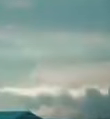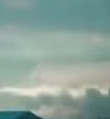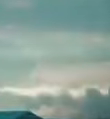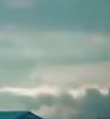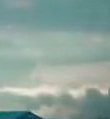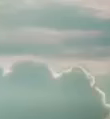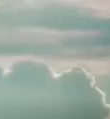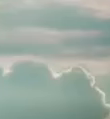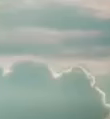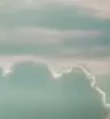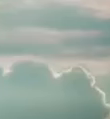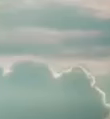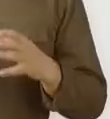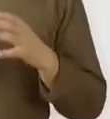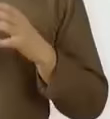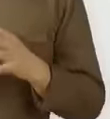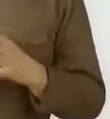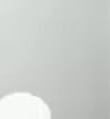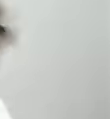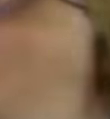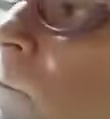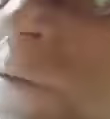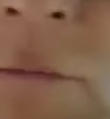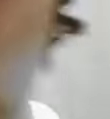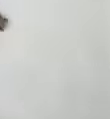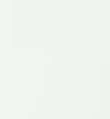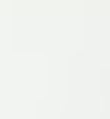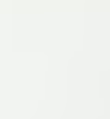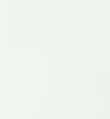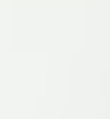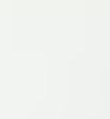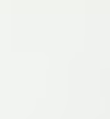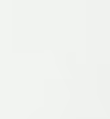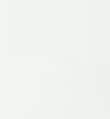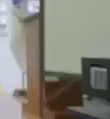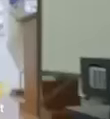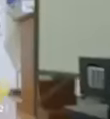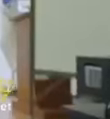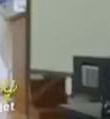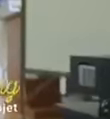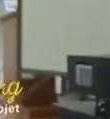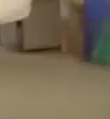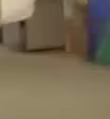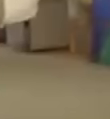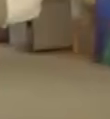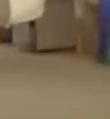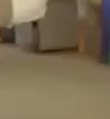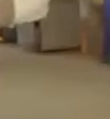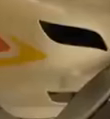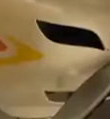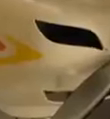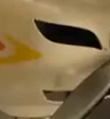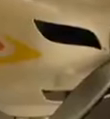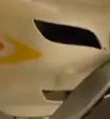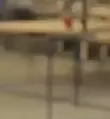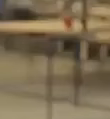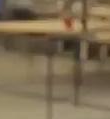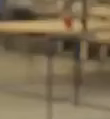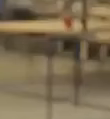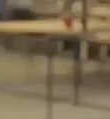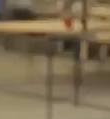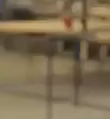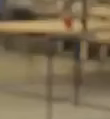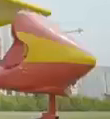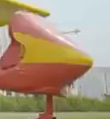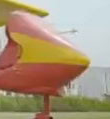E inmediatamente después. Volar es un sueño que no se detiene, que cada vez coge más vuelo. Todo